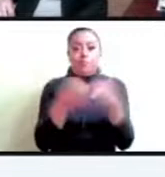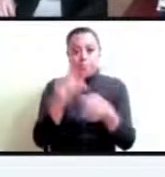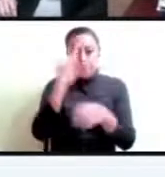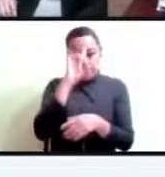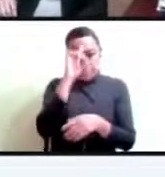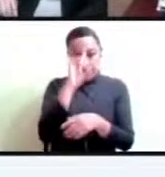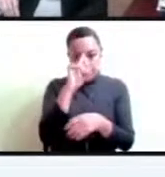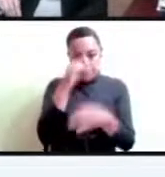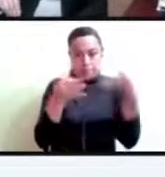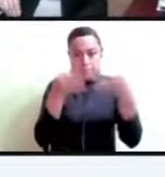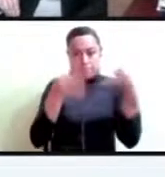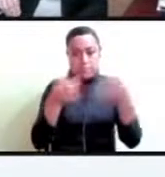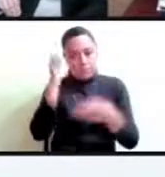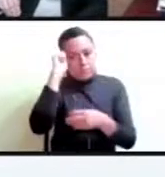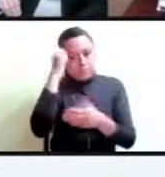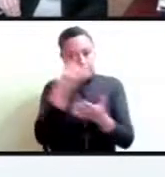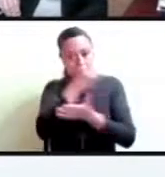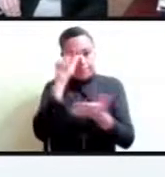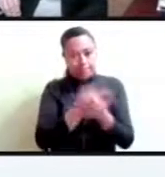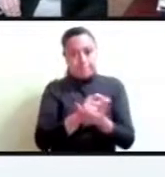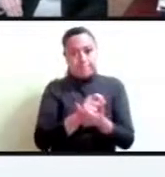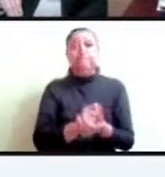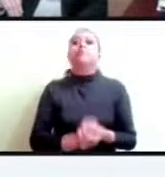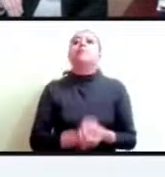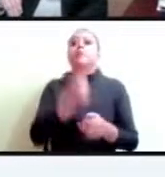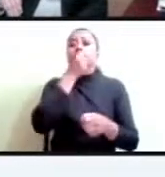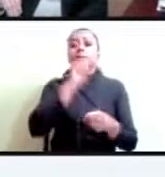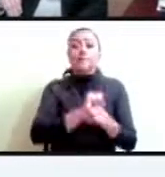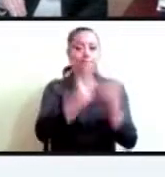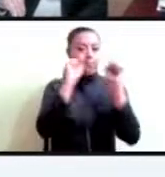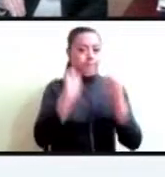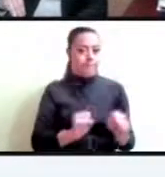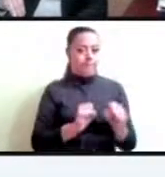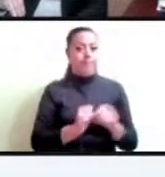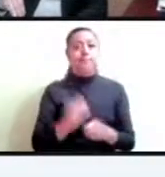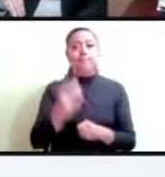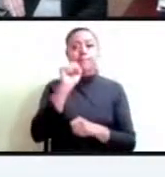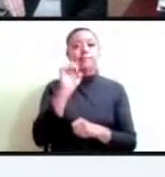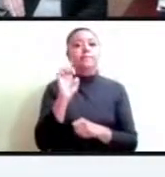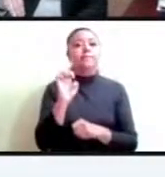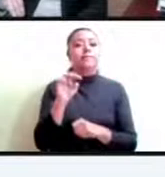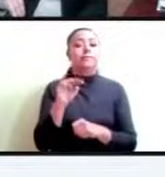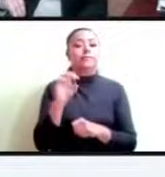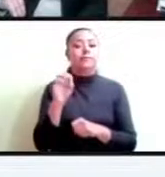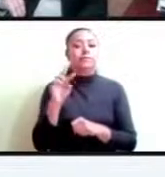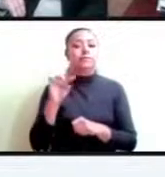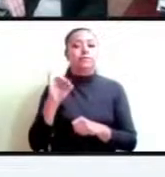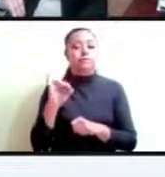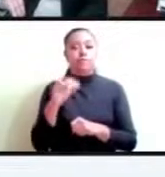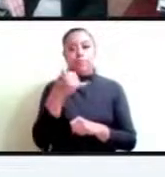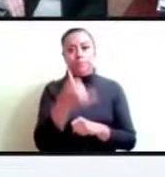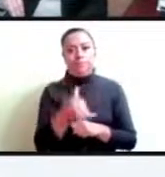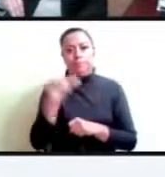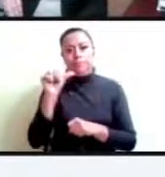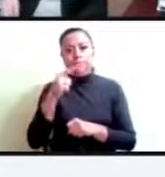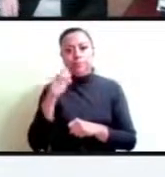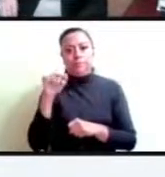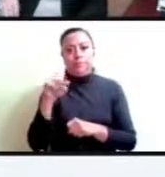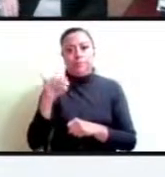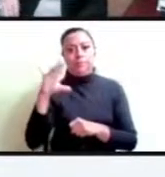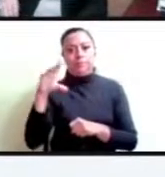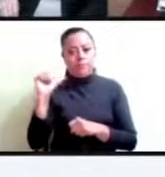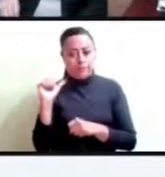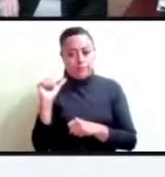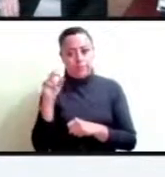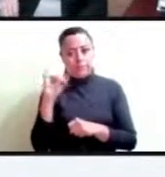Legales, a la Secretaría de Seguridad Ciudadana, a la Secretaría de Movilidad y a la Agencia Digital de Innovación Pública, todas del Gobierno